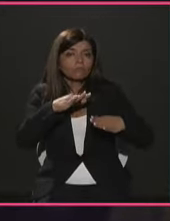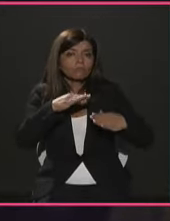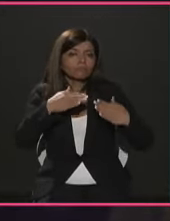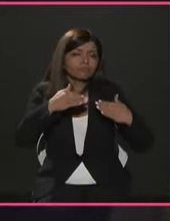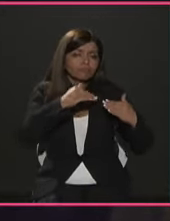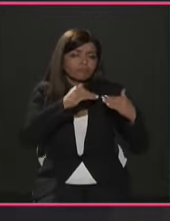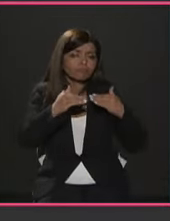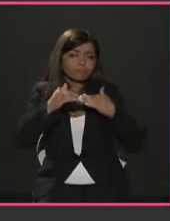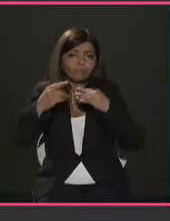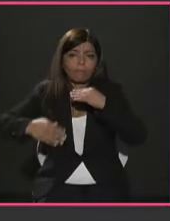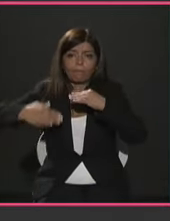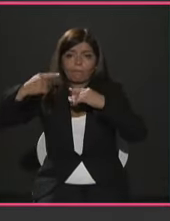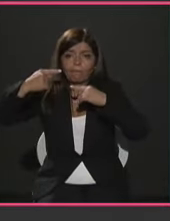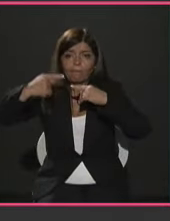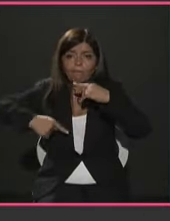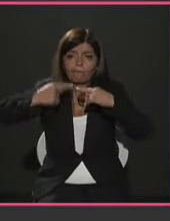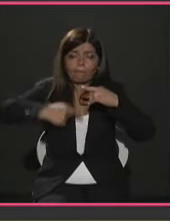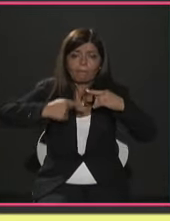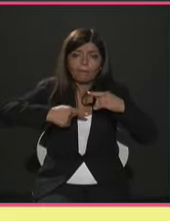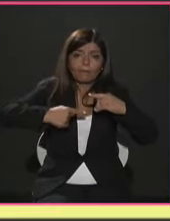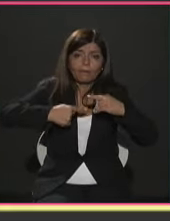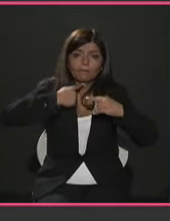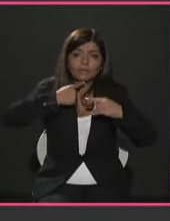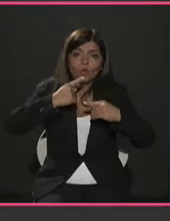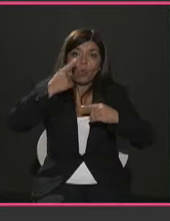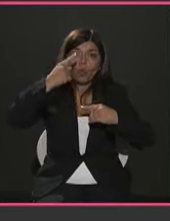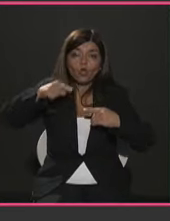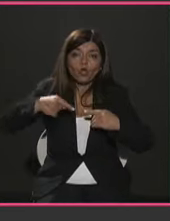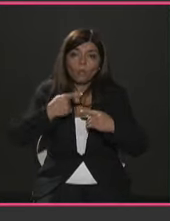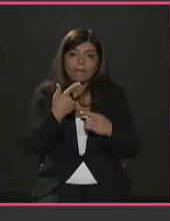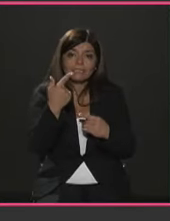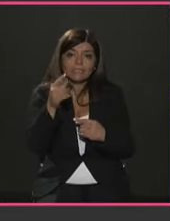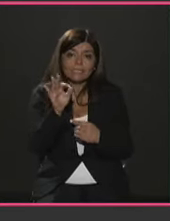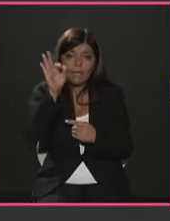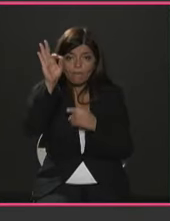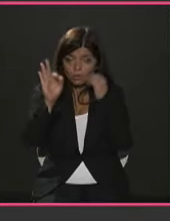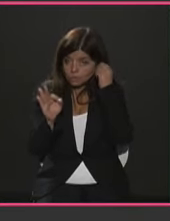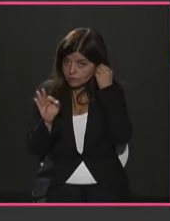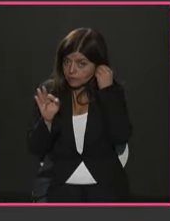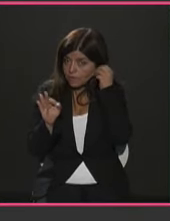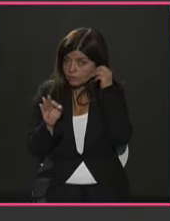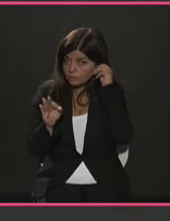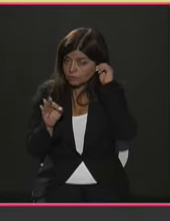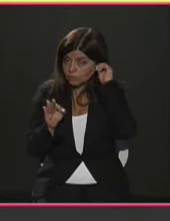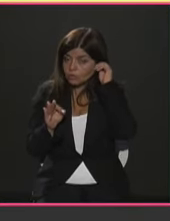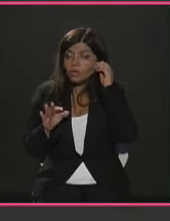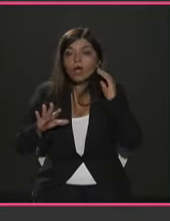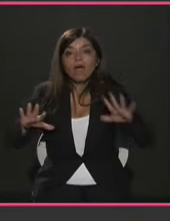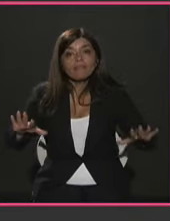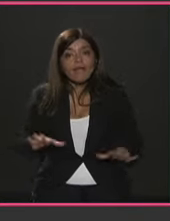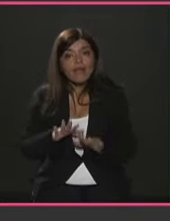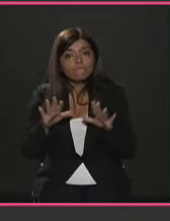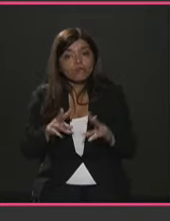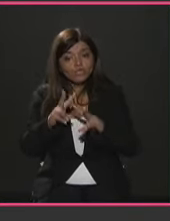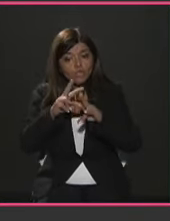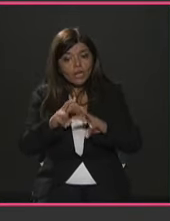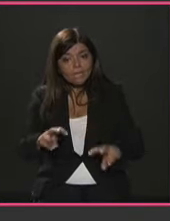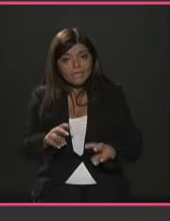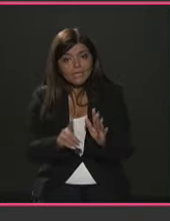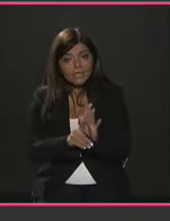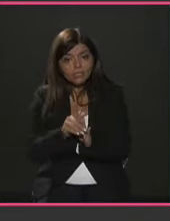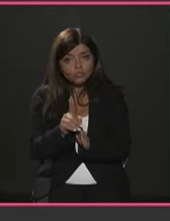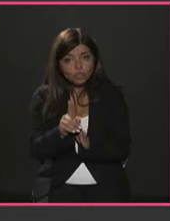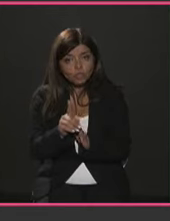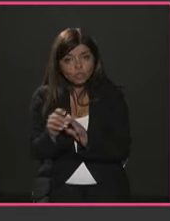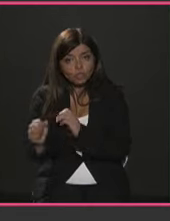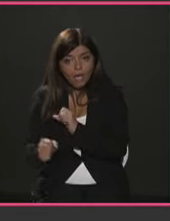fatal porque solamente 1,7 por del esfuerzo en investigación y desarrollo